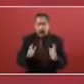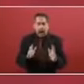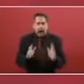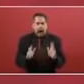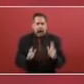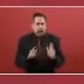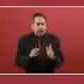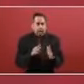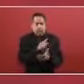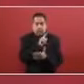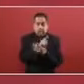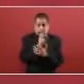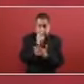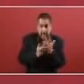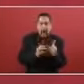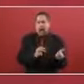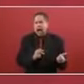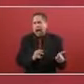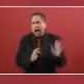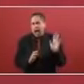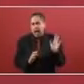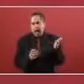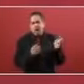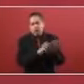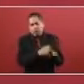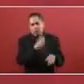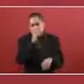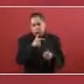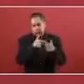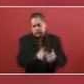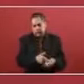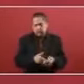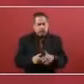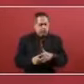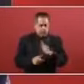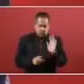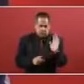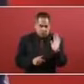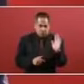ilegal, vamos a decir. Entonces sí, no se puede.